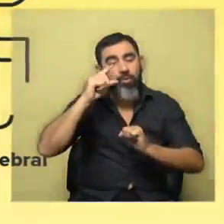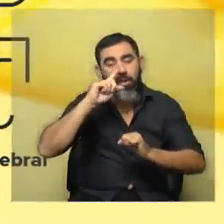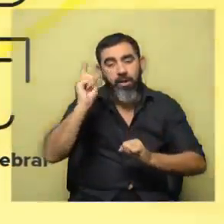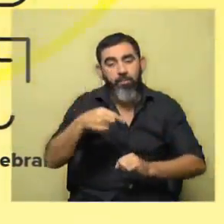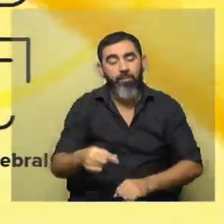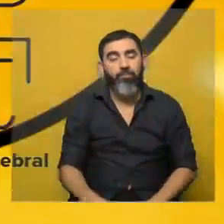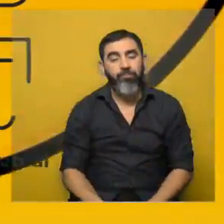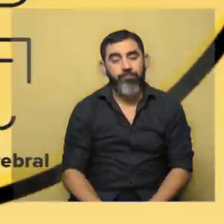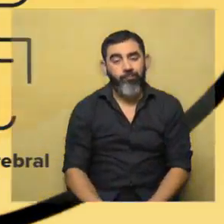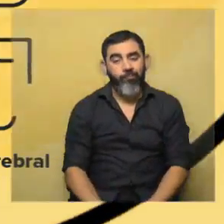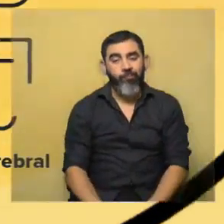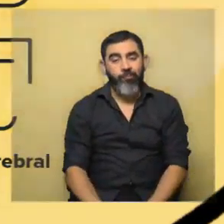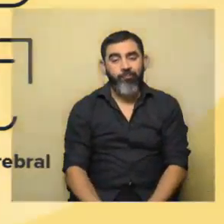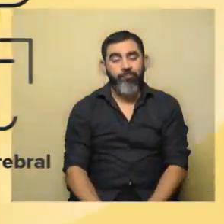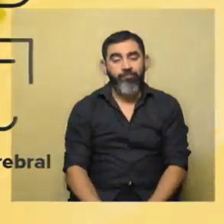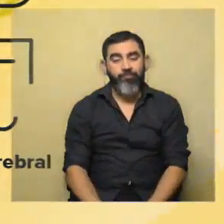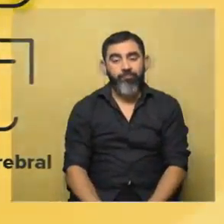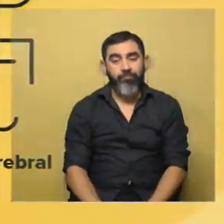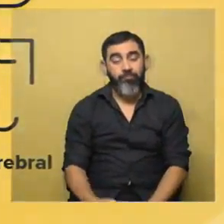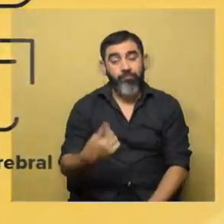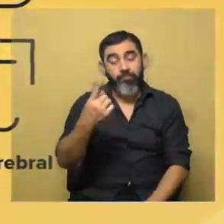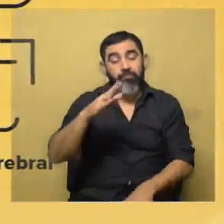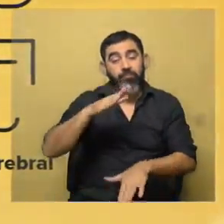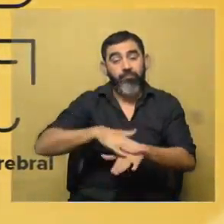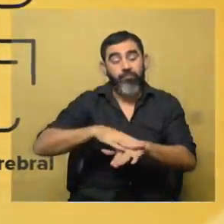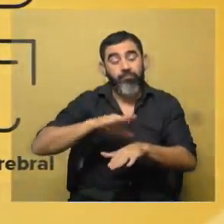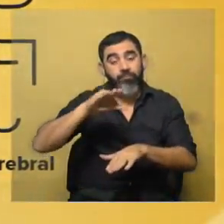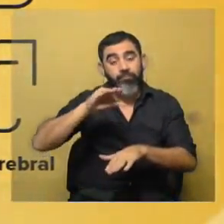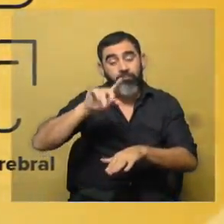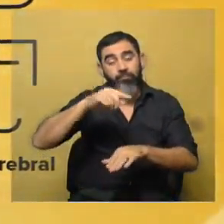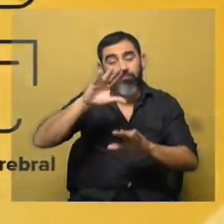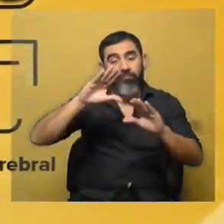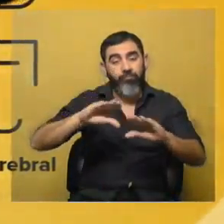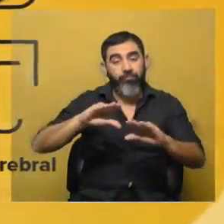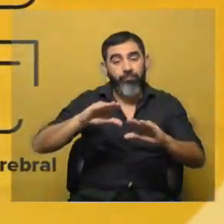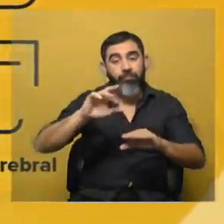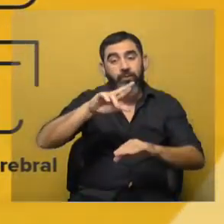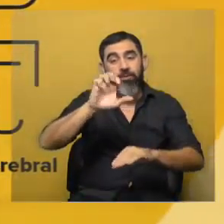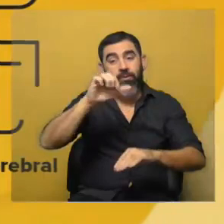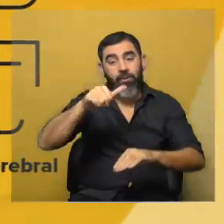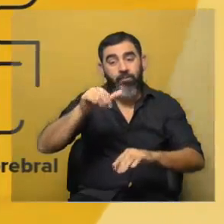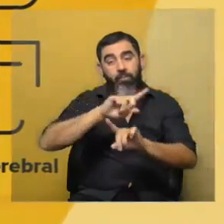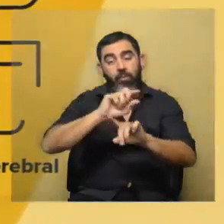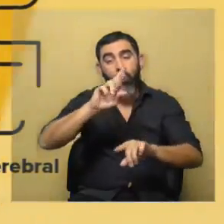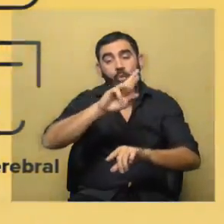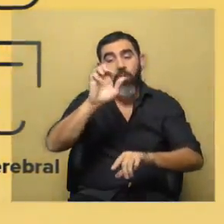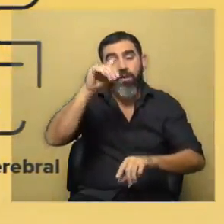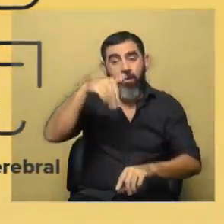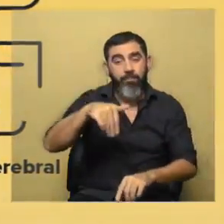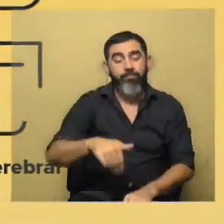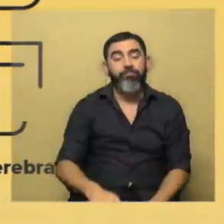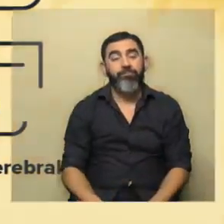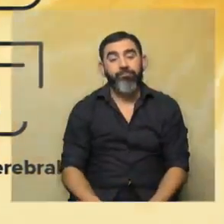ojo. Exactamente. Sí. En una de esas fases el ojo se mueve y en otra no. Por eso se llama REM y no REM. Okay. Pero bueno, entonces, hablando